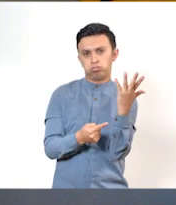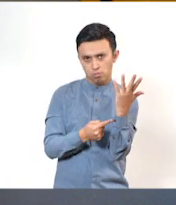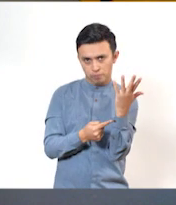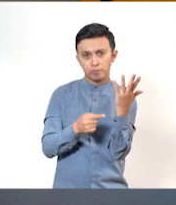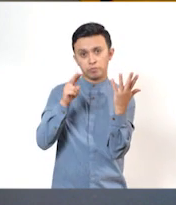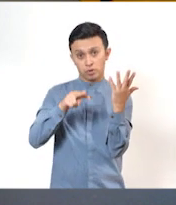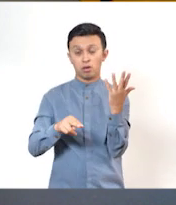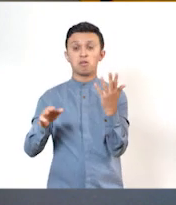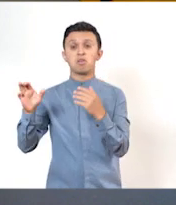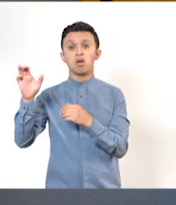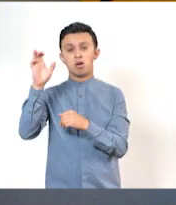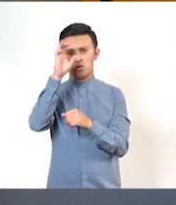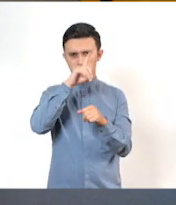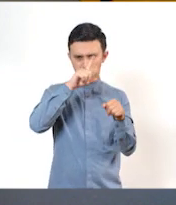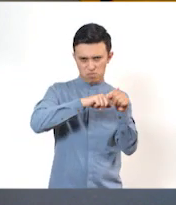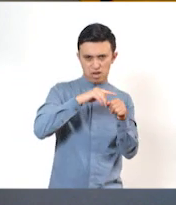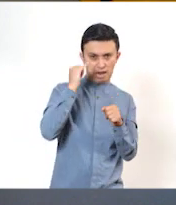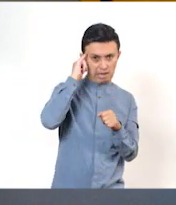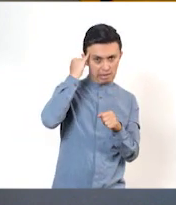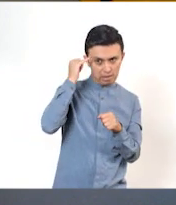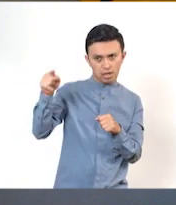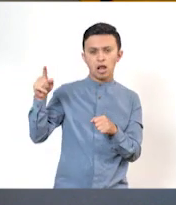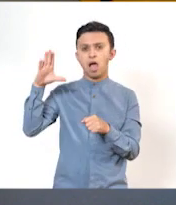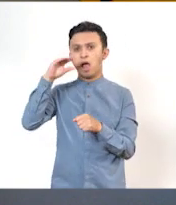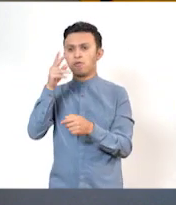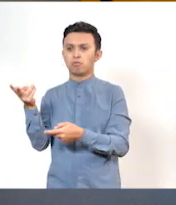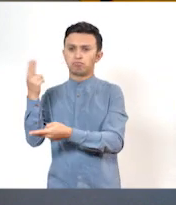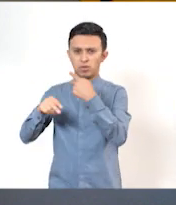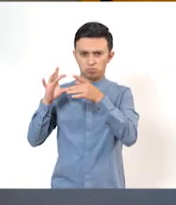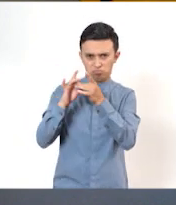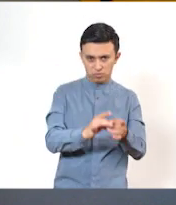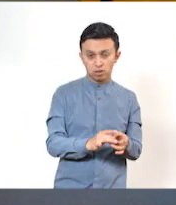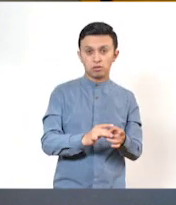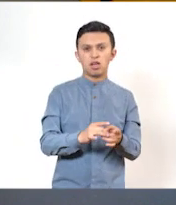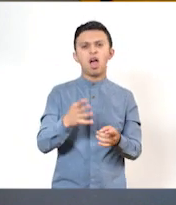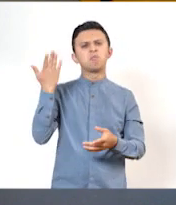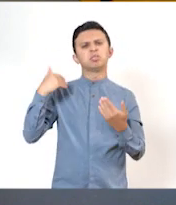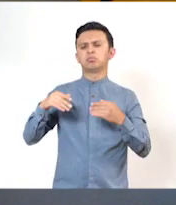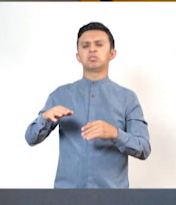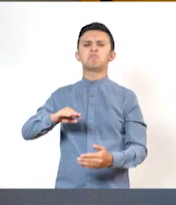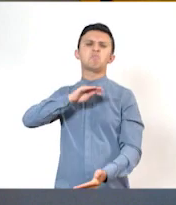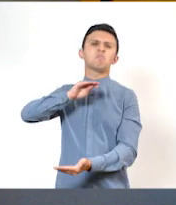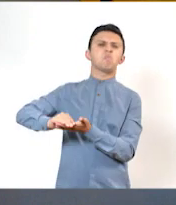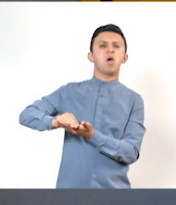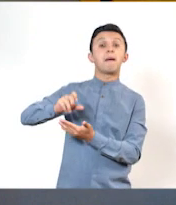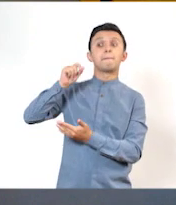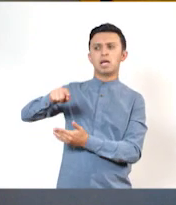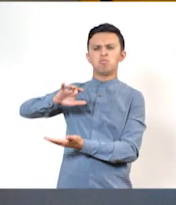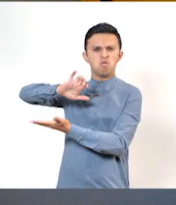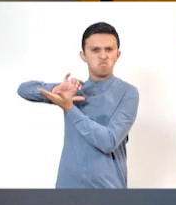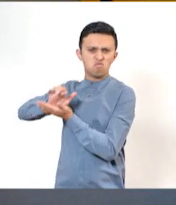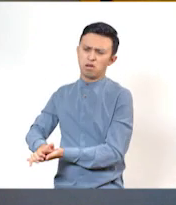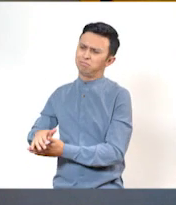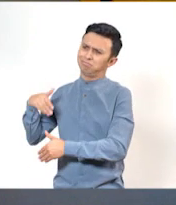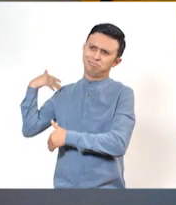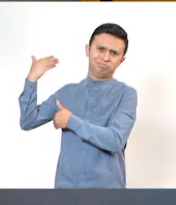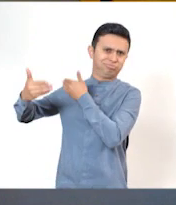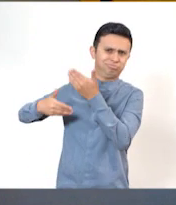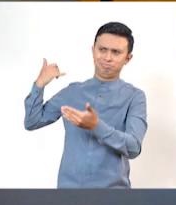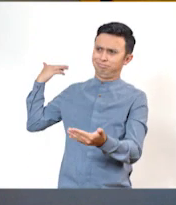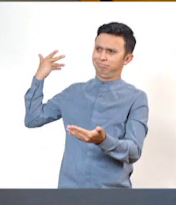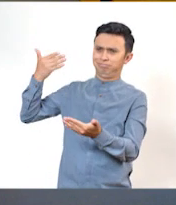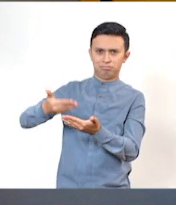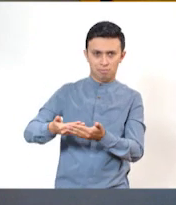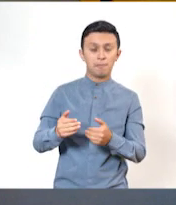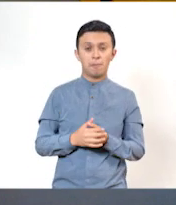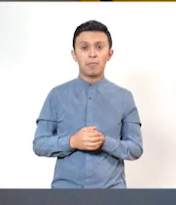la población indígena como la afrodescendiente han sido invisibilizadas y discriminadas históricamente. Es importante